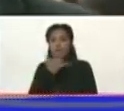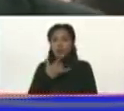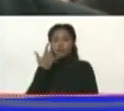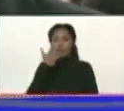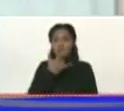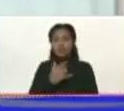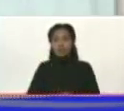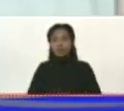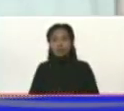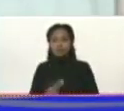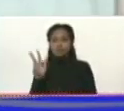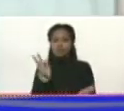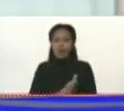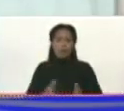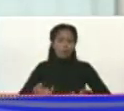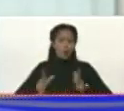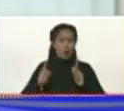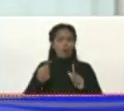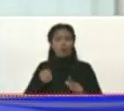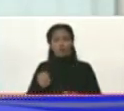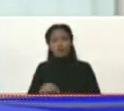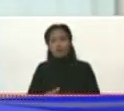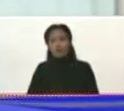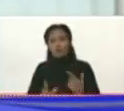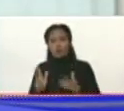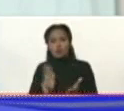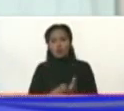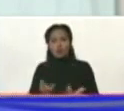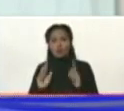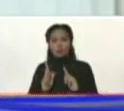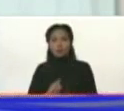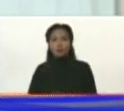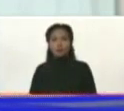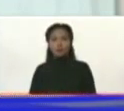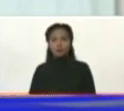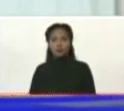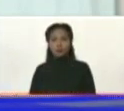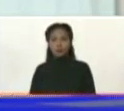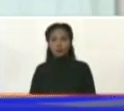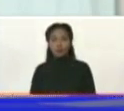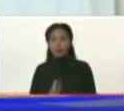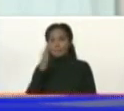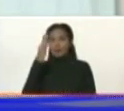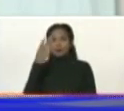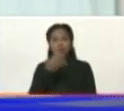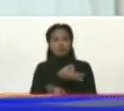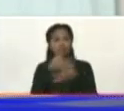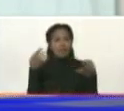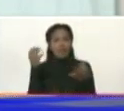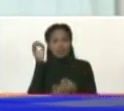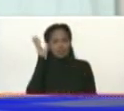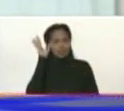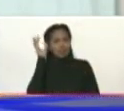Africano. Aprobado, listo, cúmplase. Me parece extraordinaria